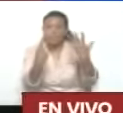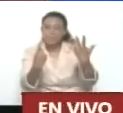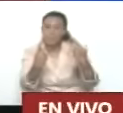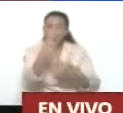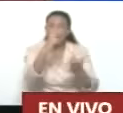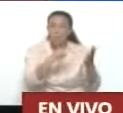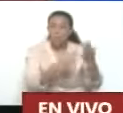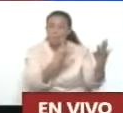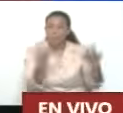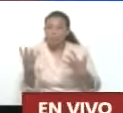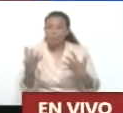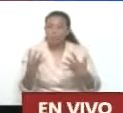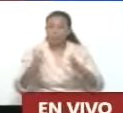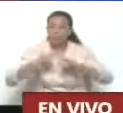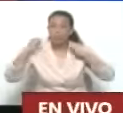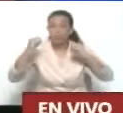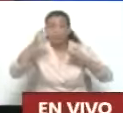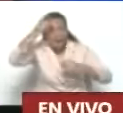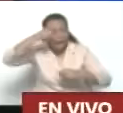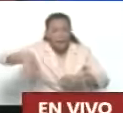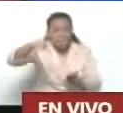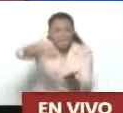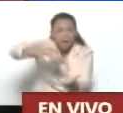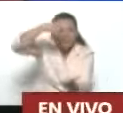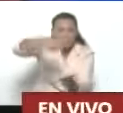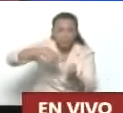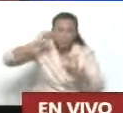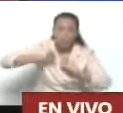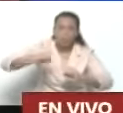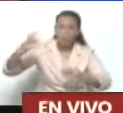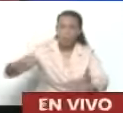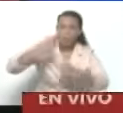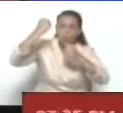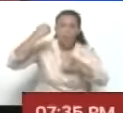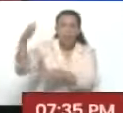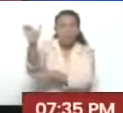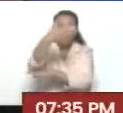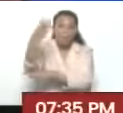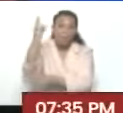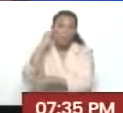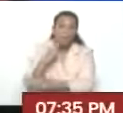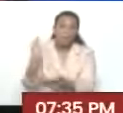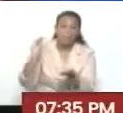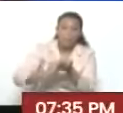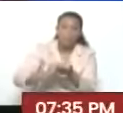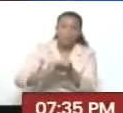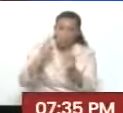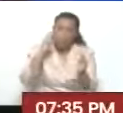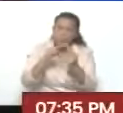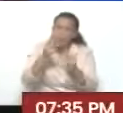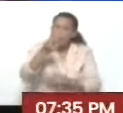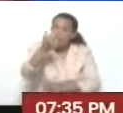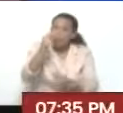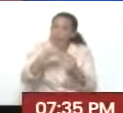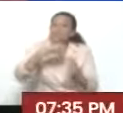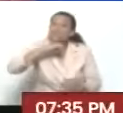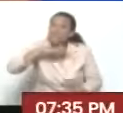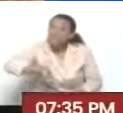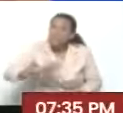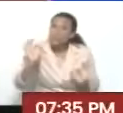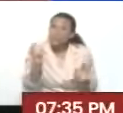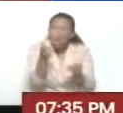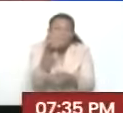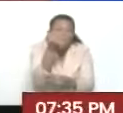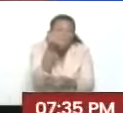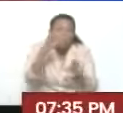1846-1848, la gran insurrección campesina para retomar las banderas de Bolívar. Eso se conoce muy poco en Venezuela y muy poco